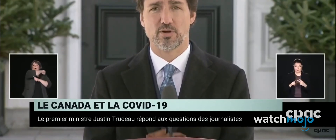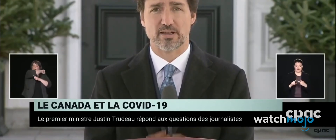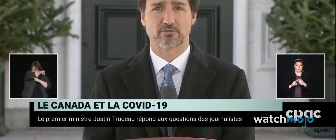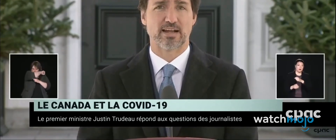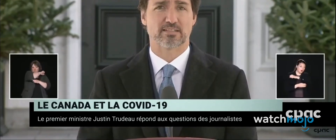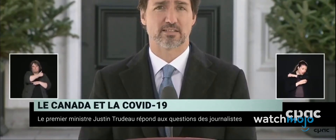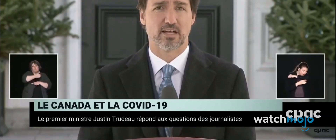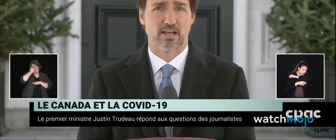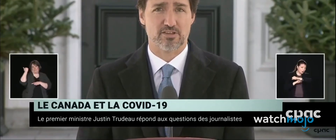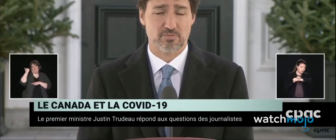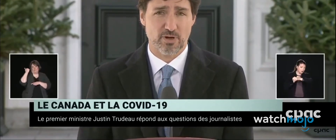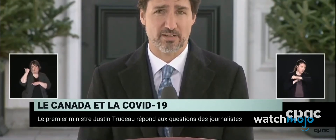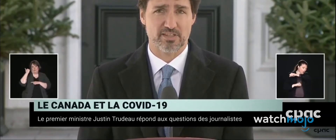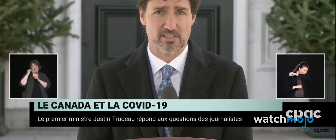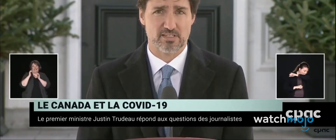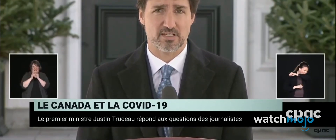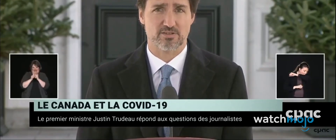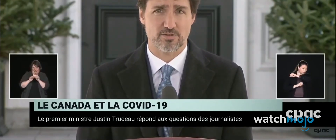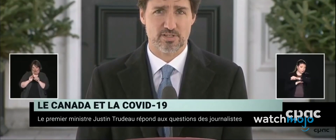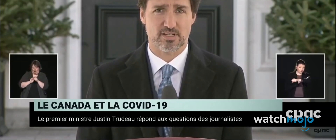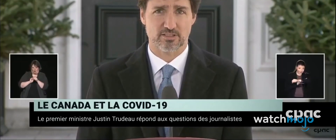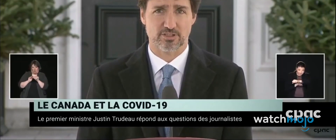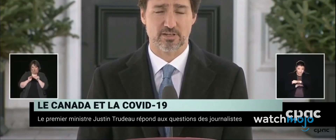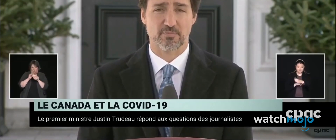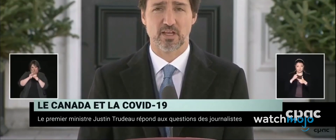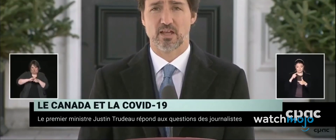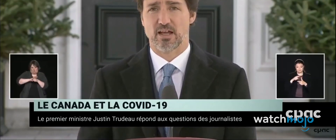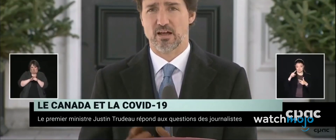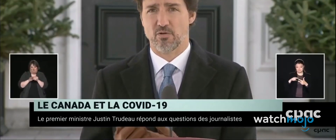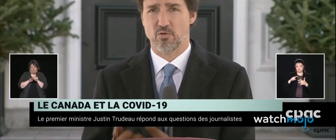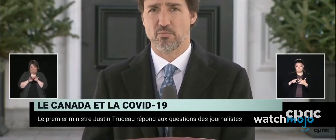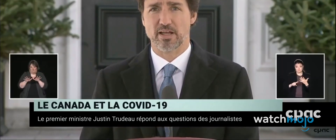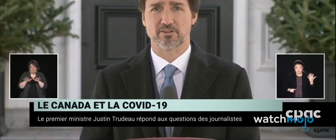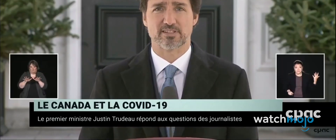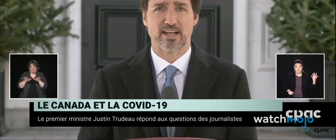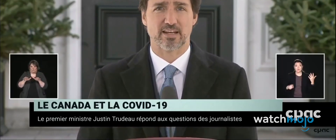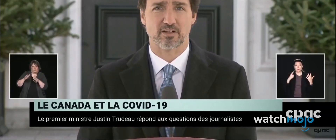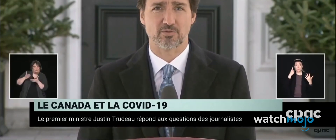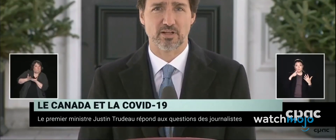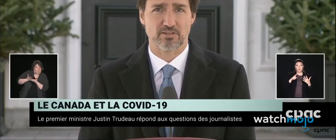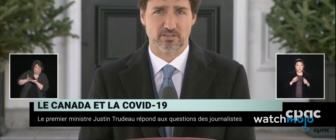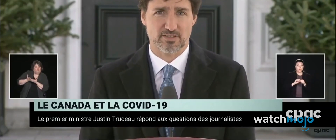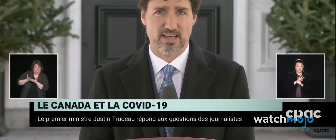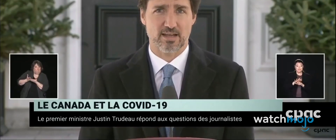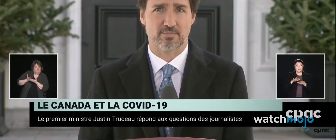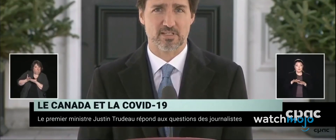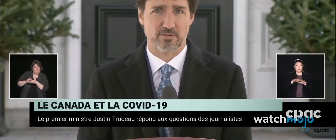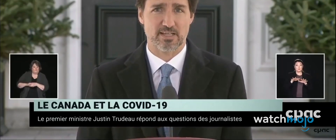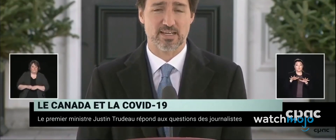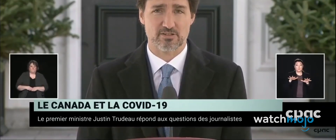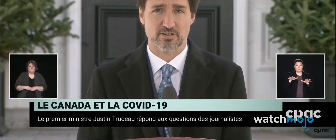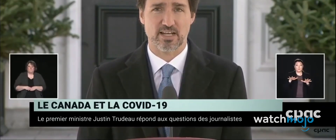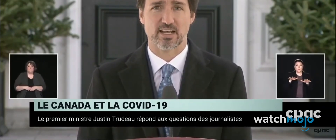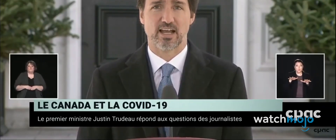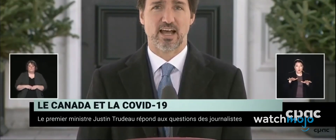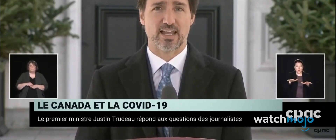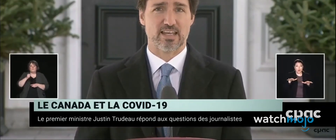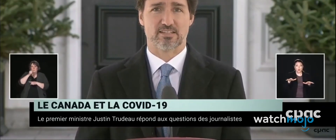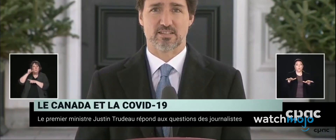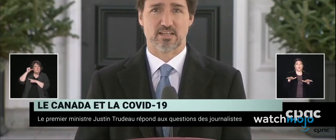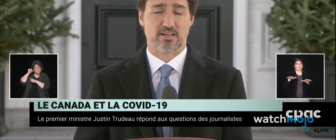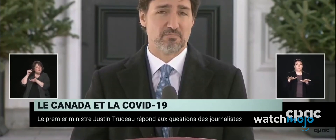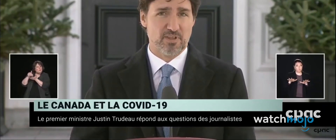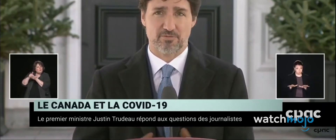a menudo dando conferencias de prensa diarias para dar actualizaciones sobre la situación actual del COVID-19. El primer ministro